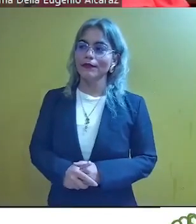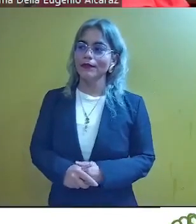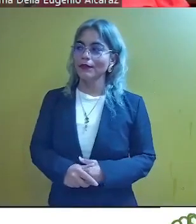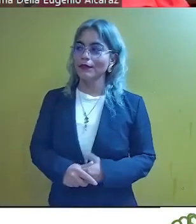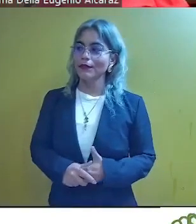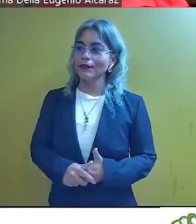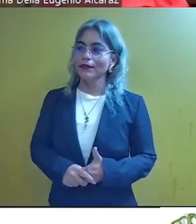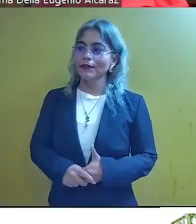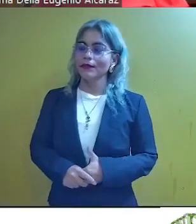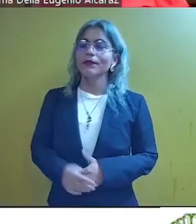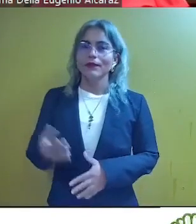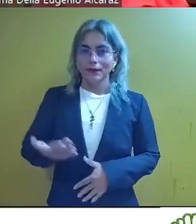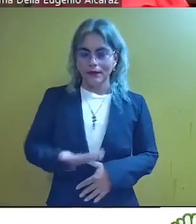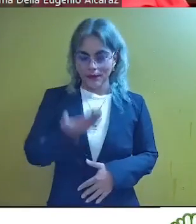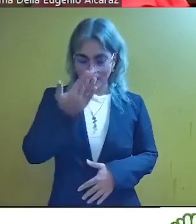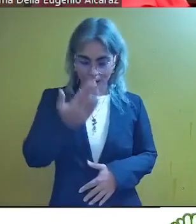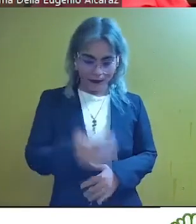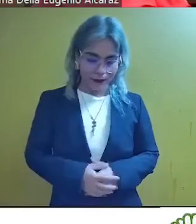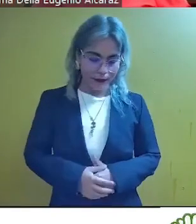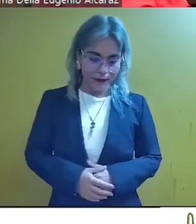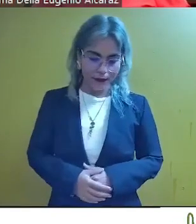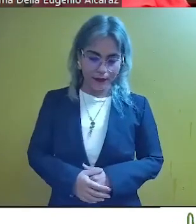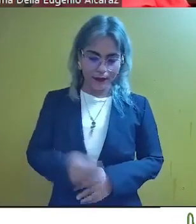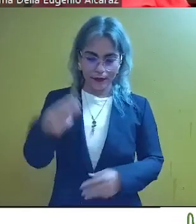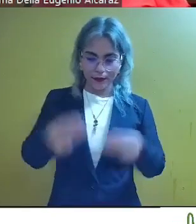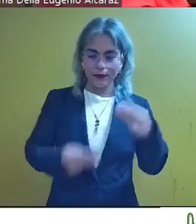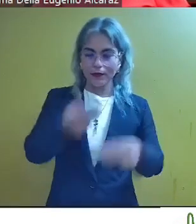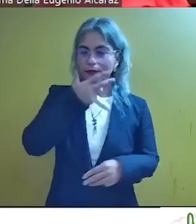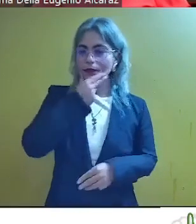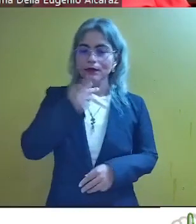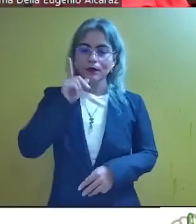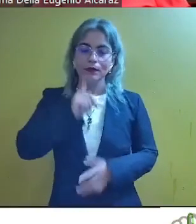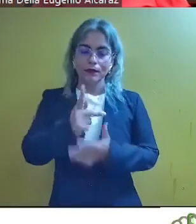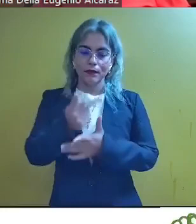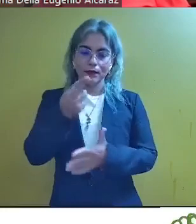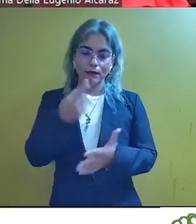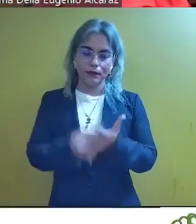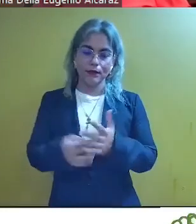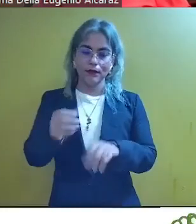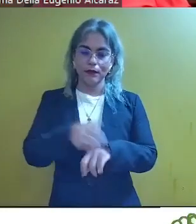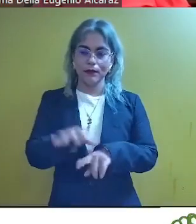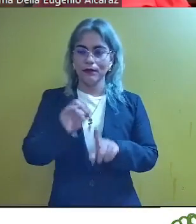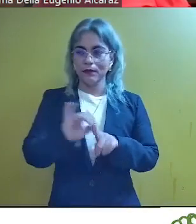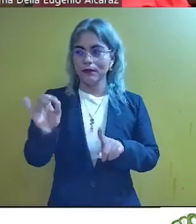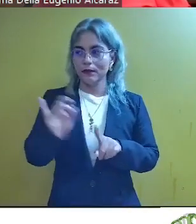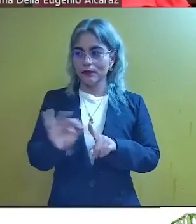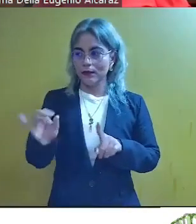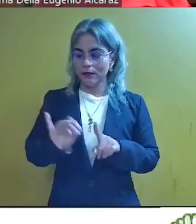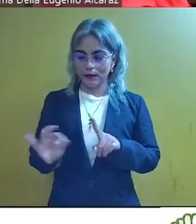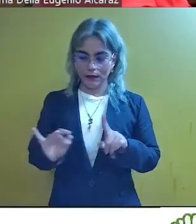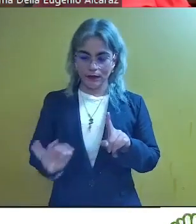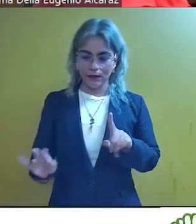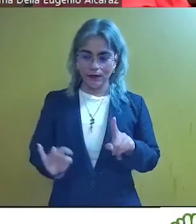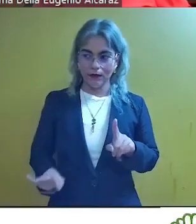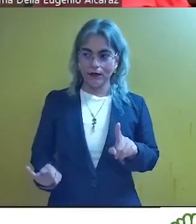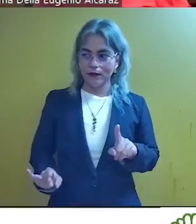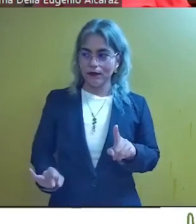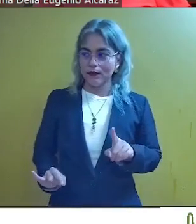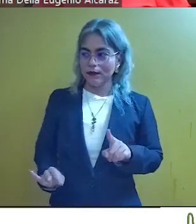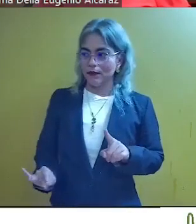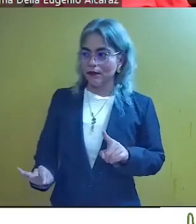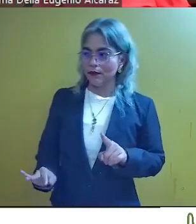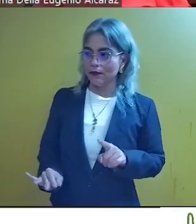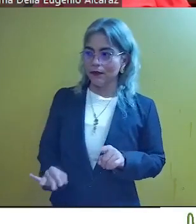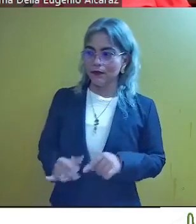Con su autorización, magistrada presidenta, magistradas, magistrado, procedo a dar cuenta del proyecto de resolución relativo al expediente con clave alfanumérica